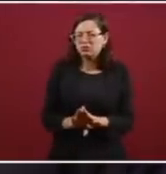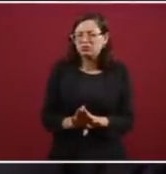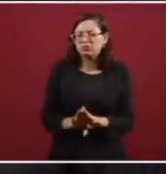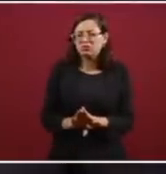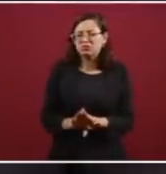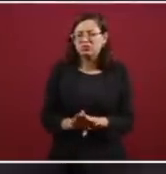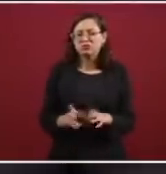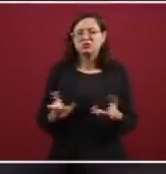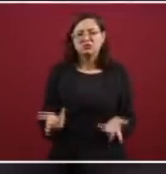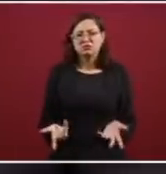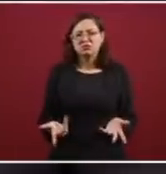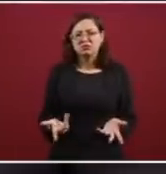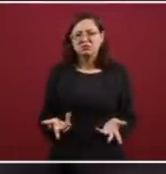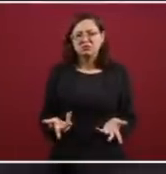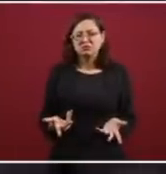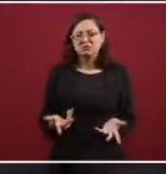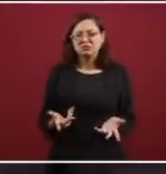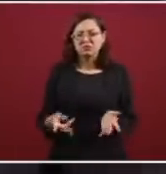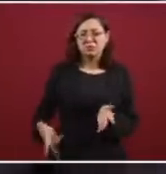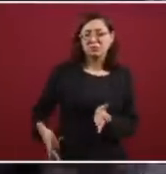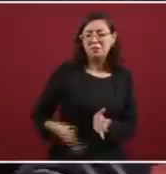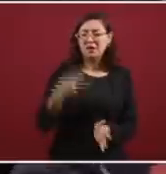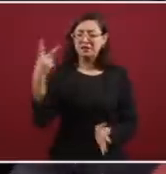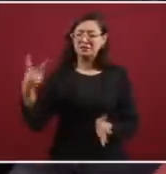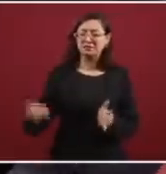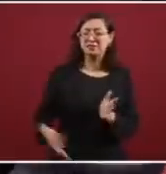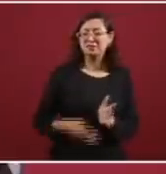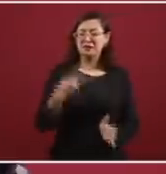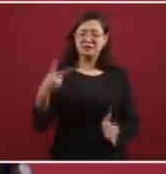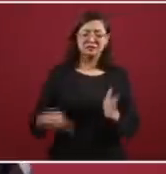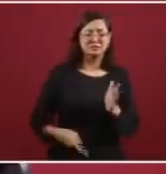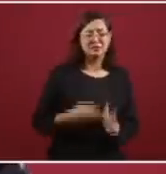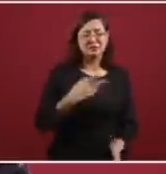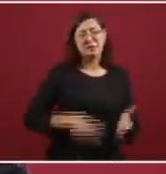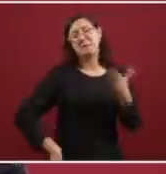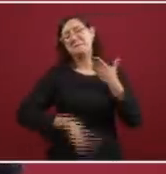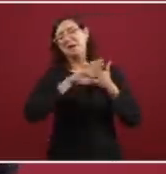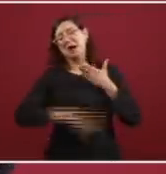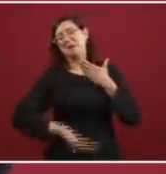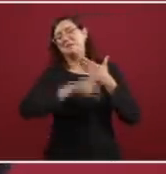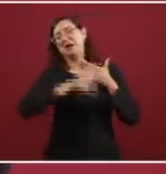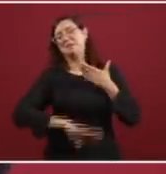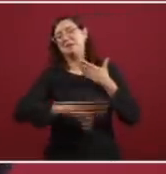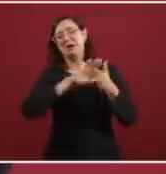a pesar de esta oposición, de estas resistencias,